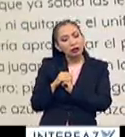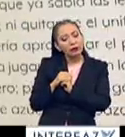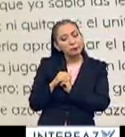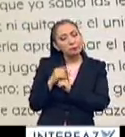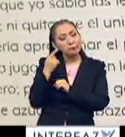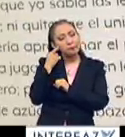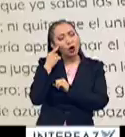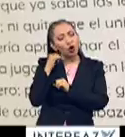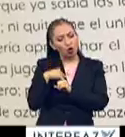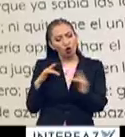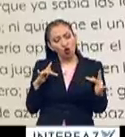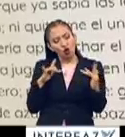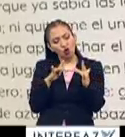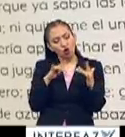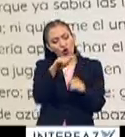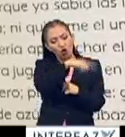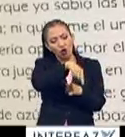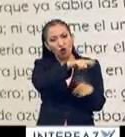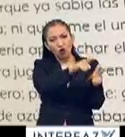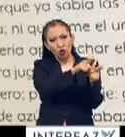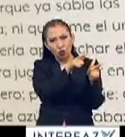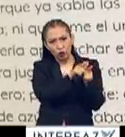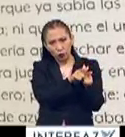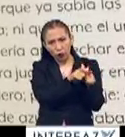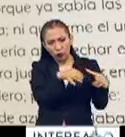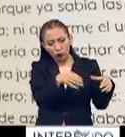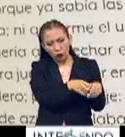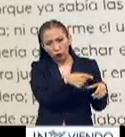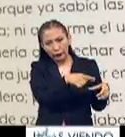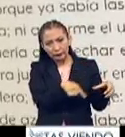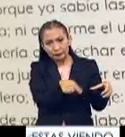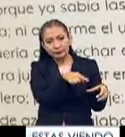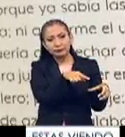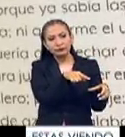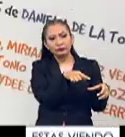me conecté con un grupo de